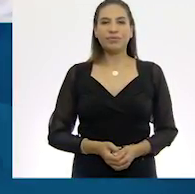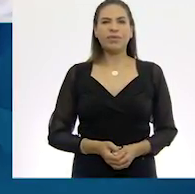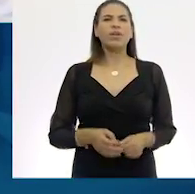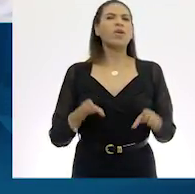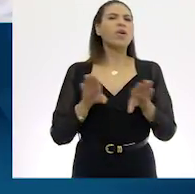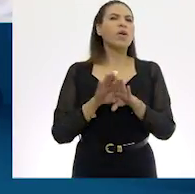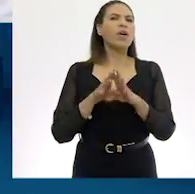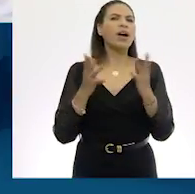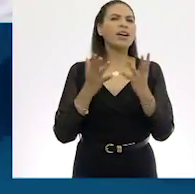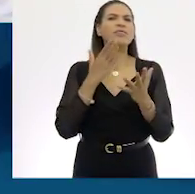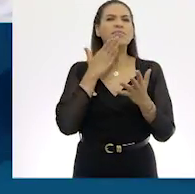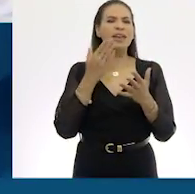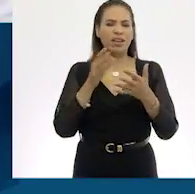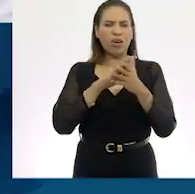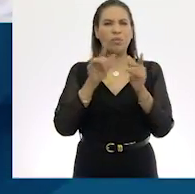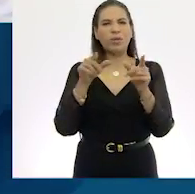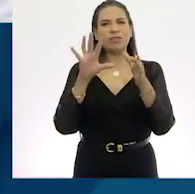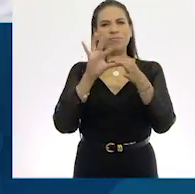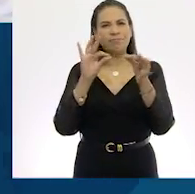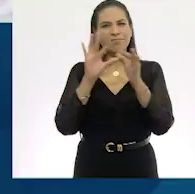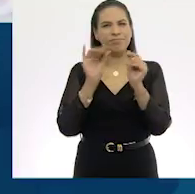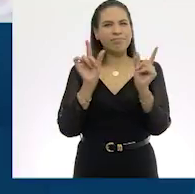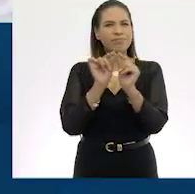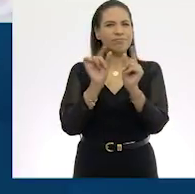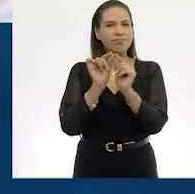¿Y cómo hacemos un buen resumen?